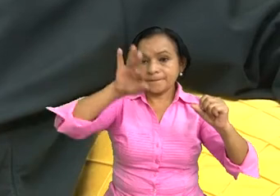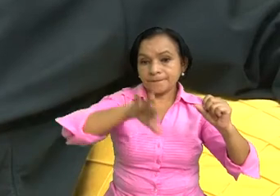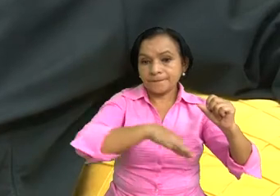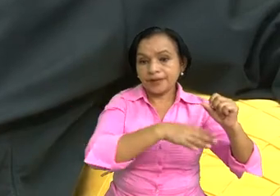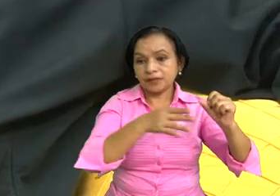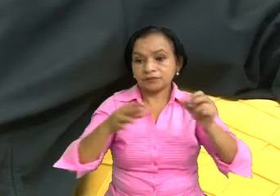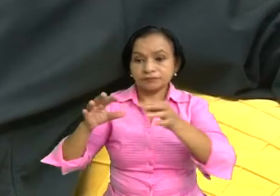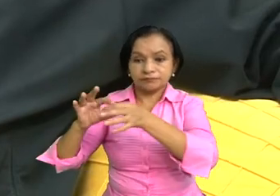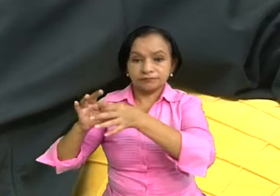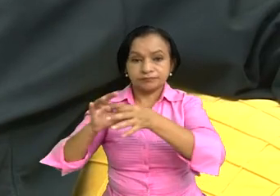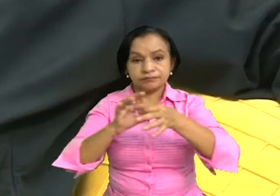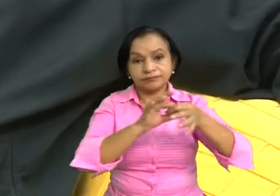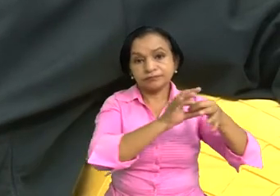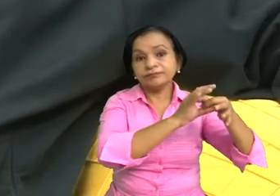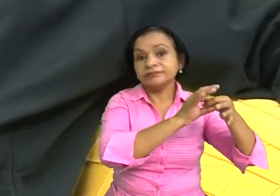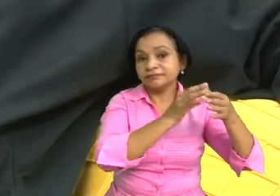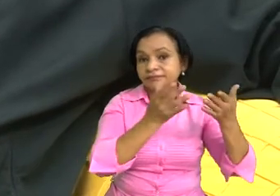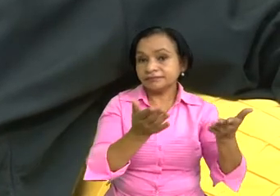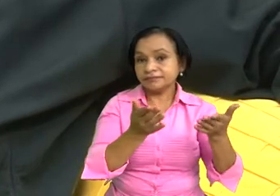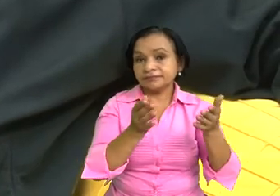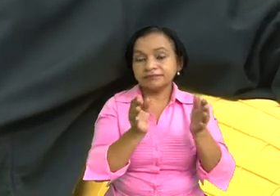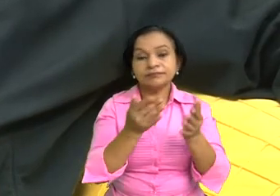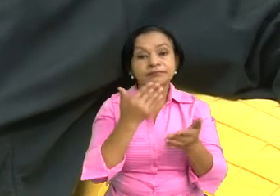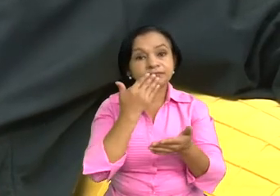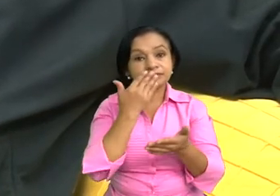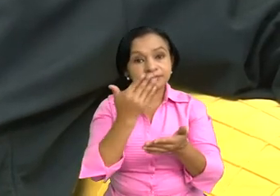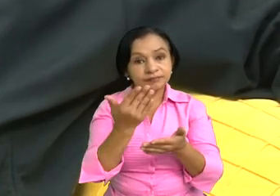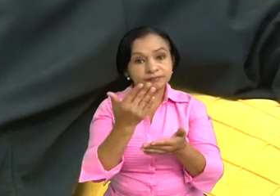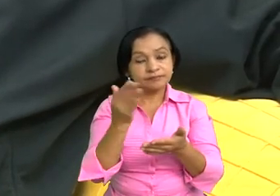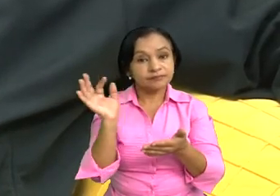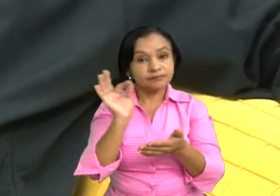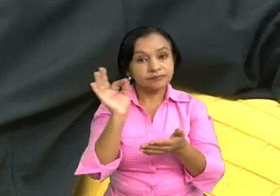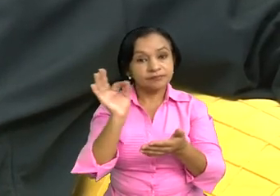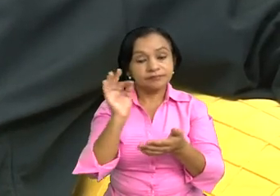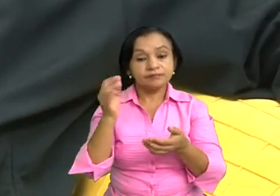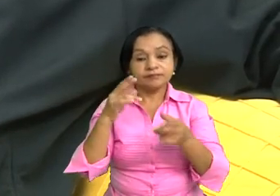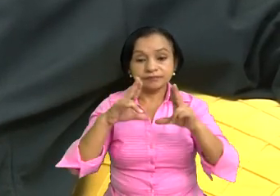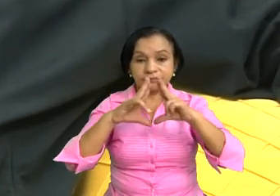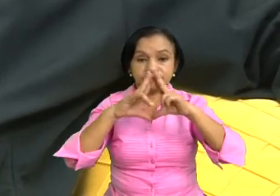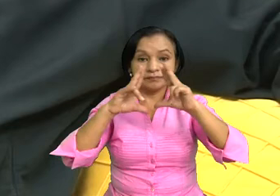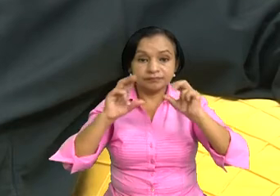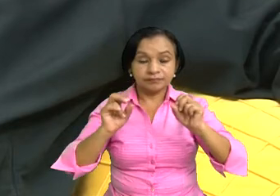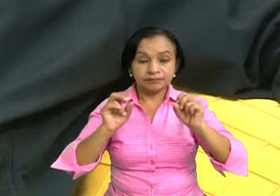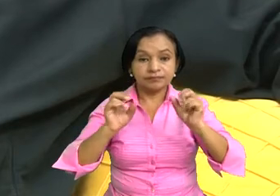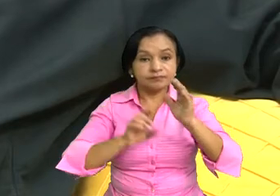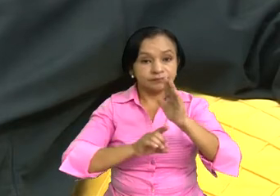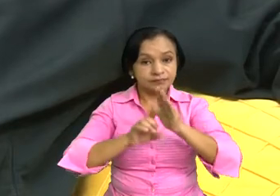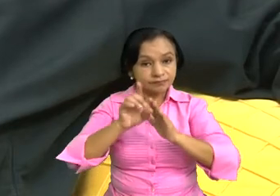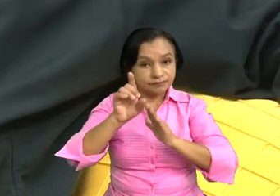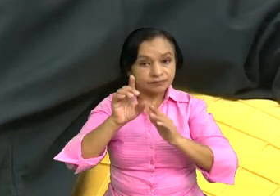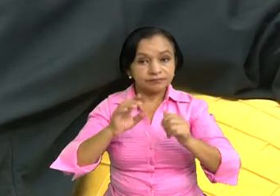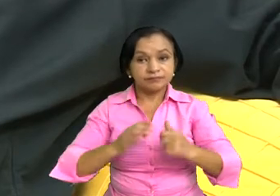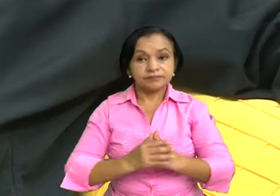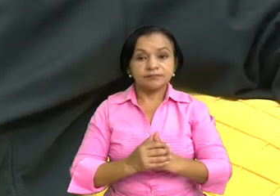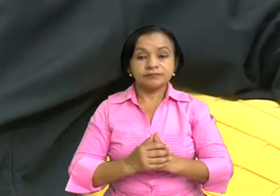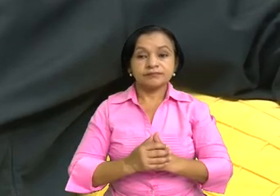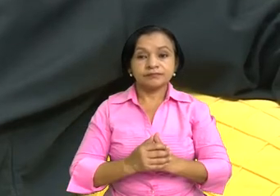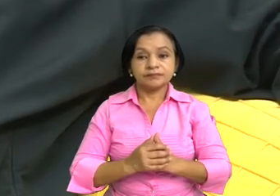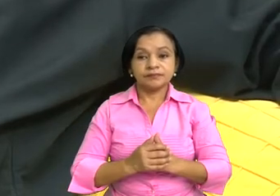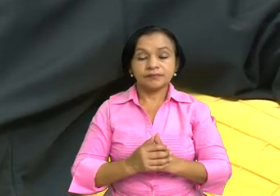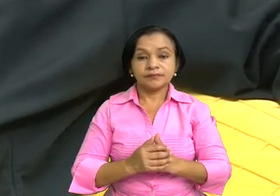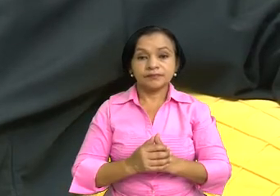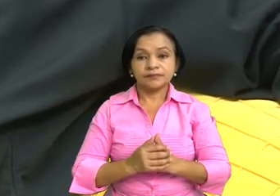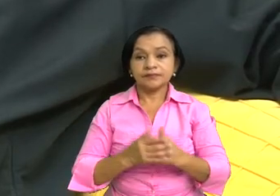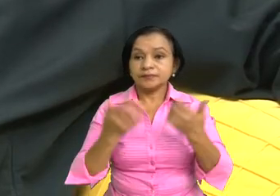otro. Esa es una gran oportunidad para nuestro país. Y es también una